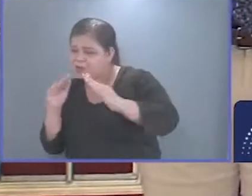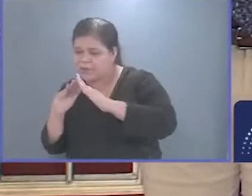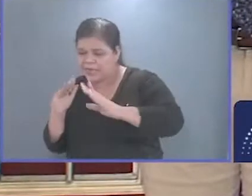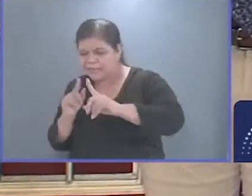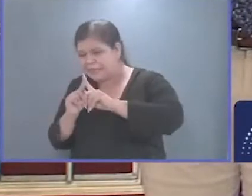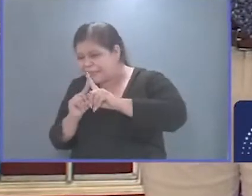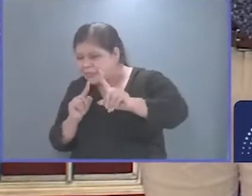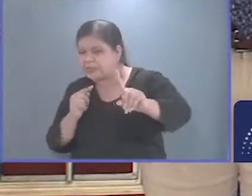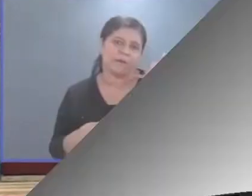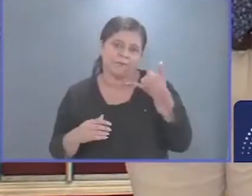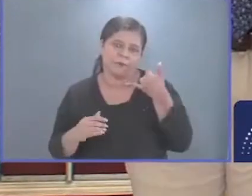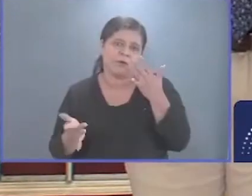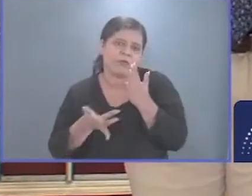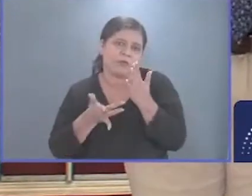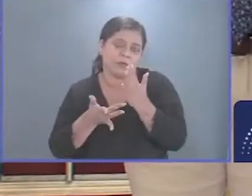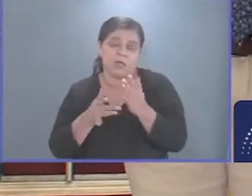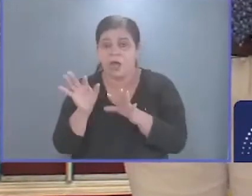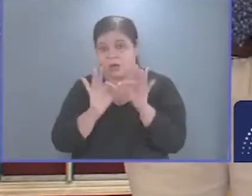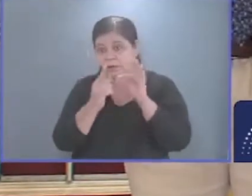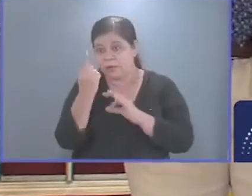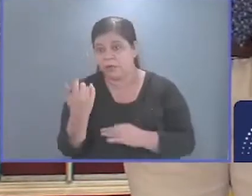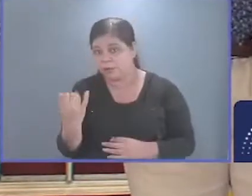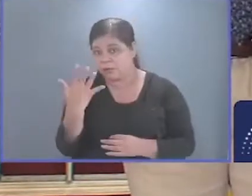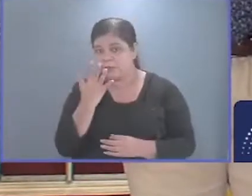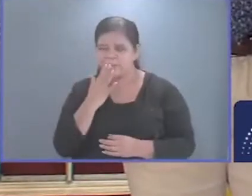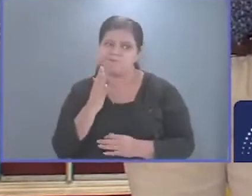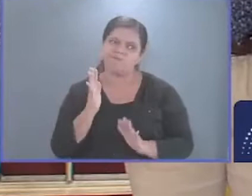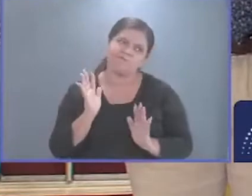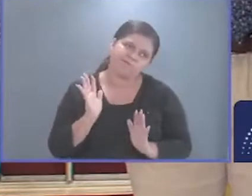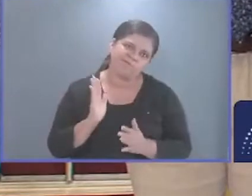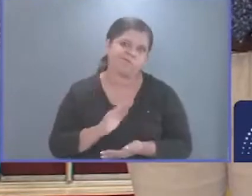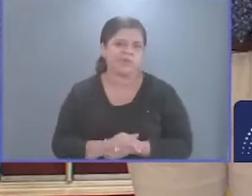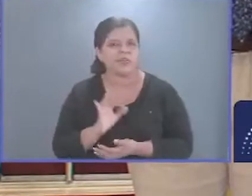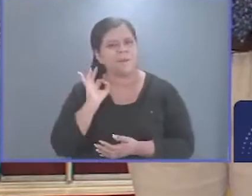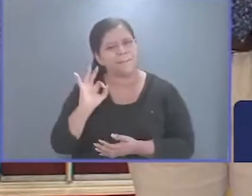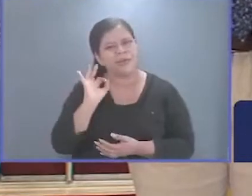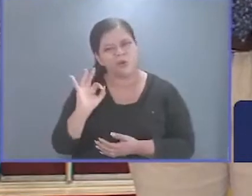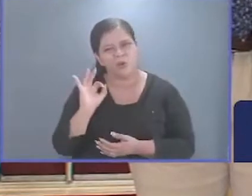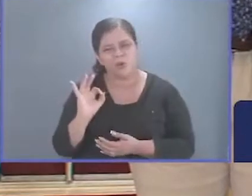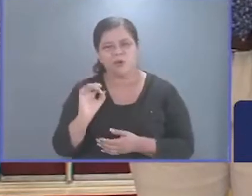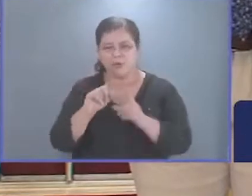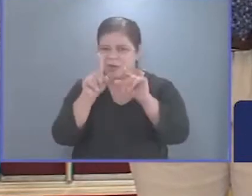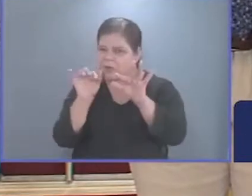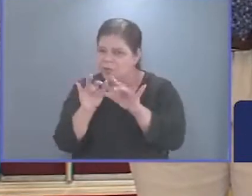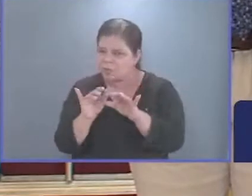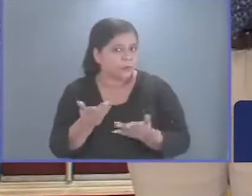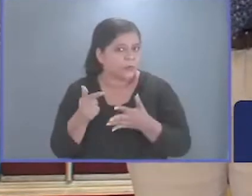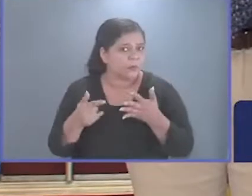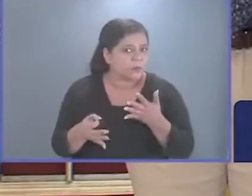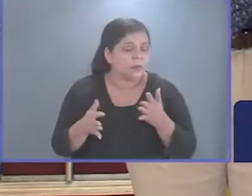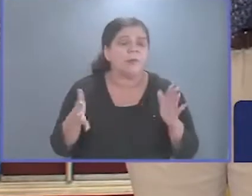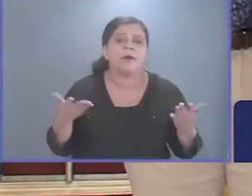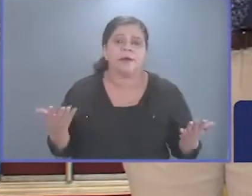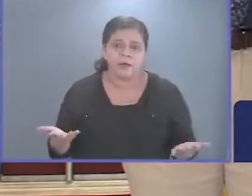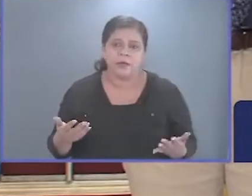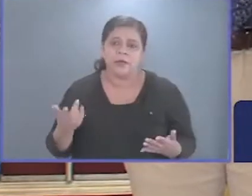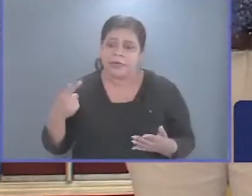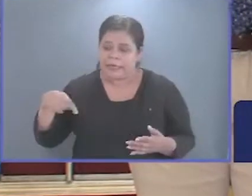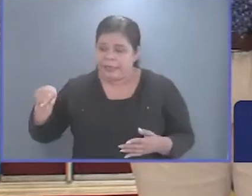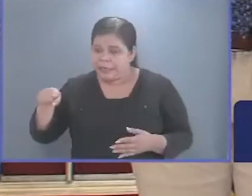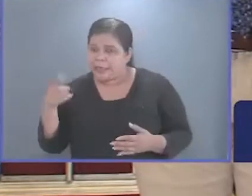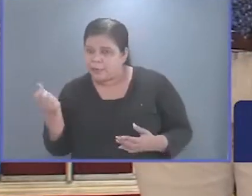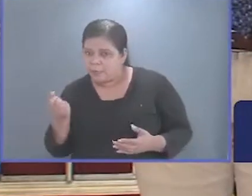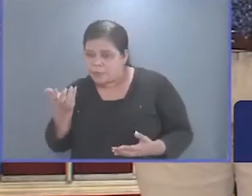a 2 o 3 horas. Habían otras personas que decían que preferían un voto electrónico, pero presencial, para poder ellos llegar